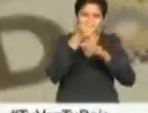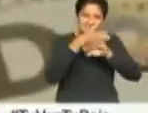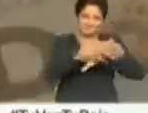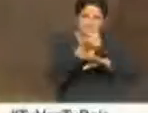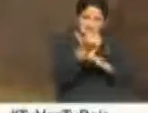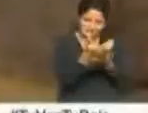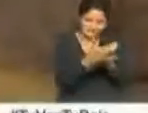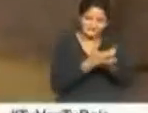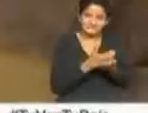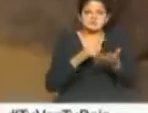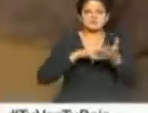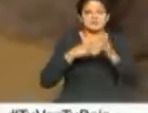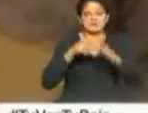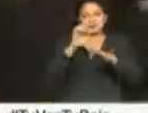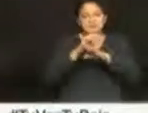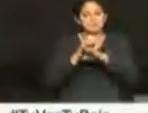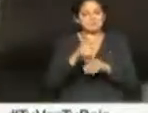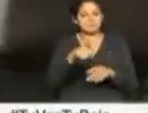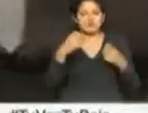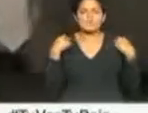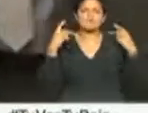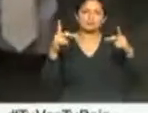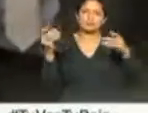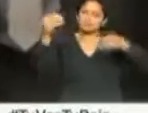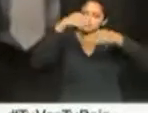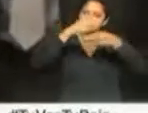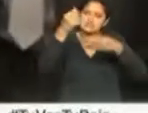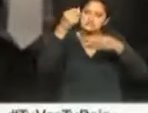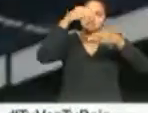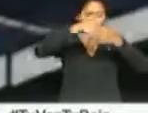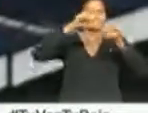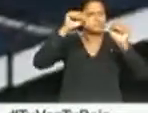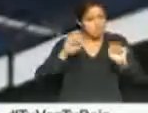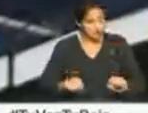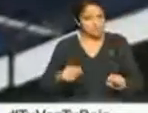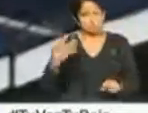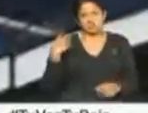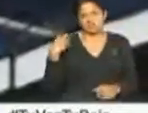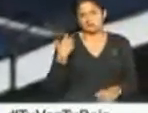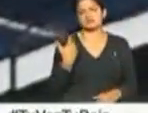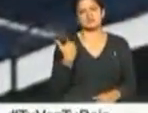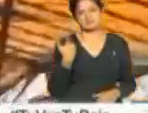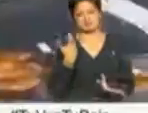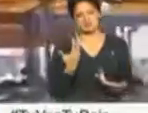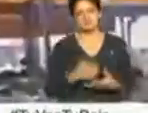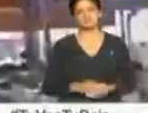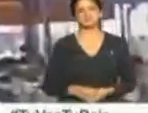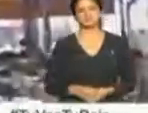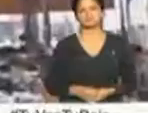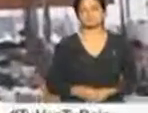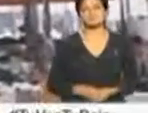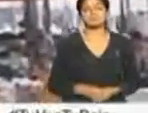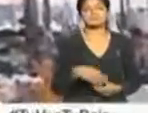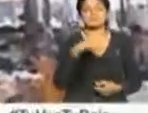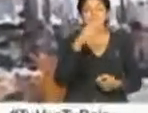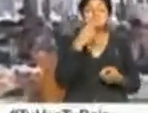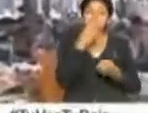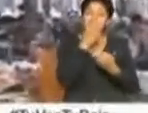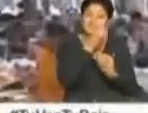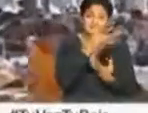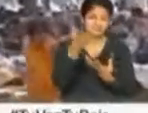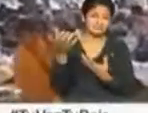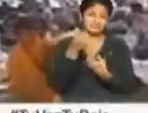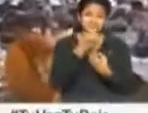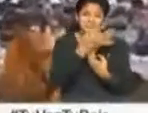del país como una república de oportunidades. Según un comunicado del Instituto de Promoción de Exportaciones e Inversiones